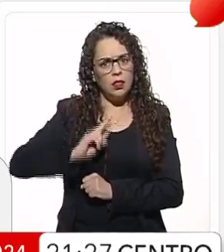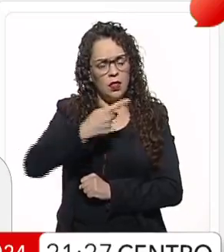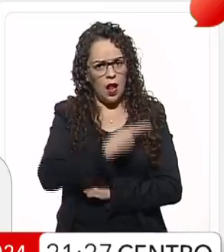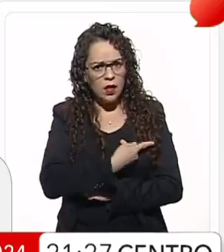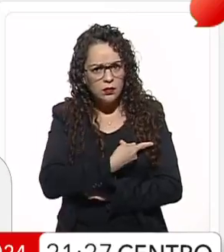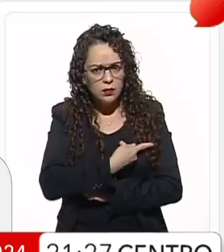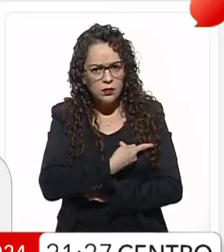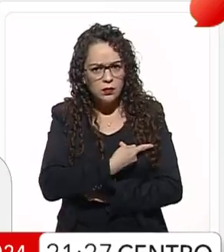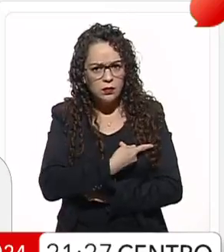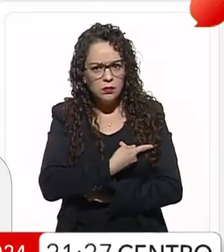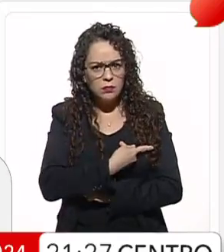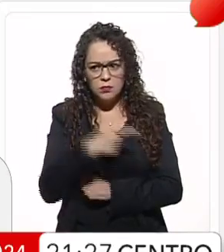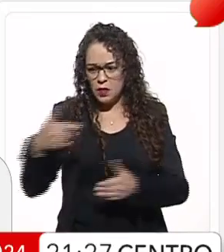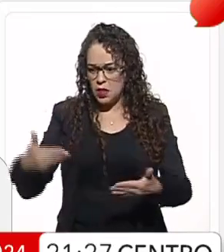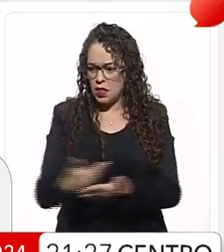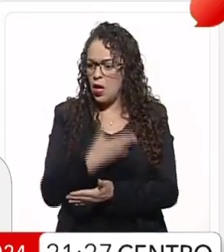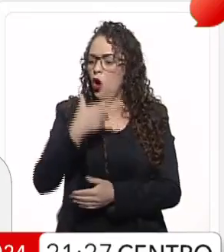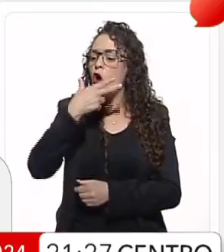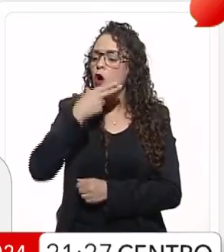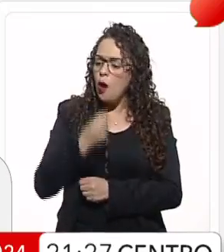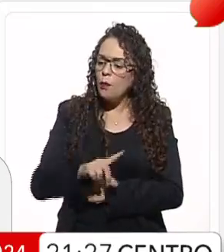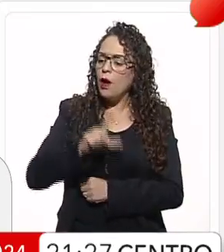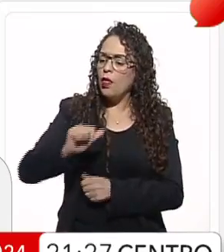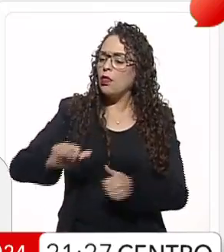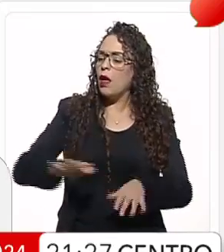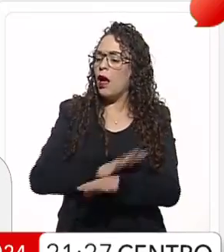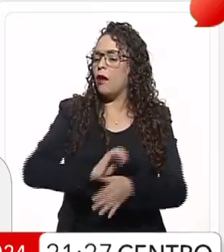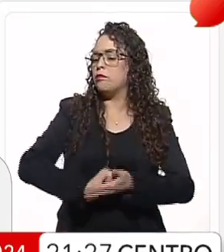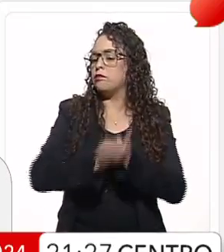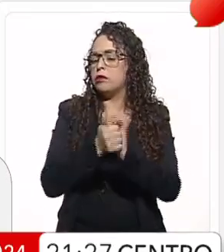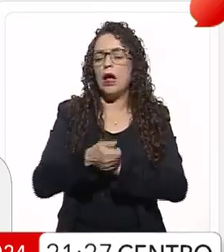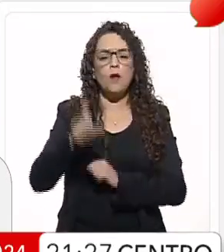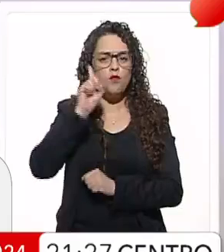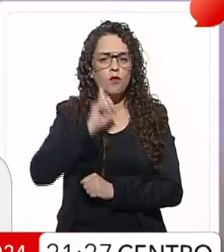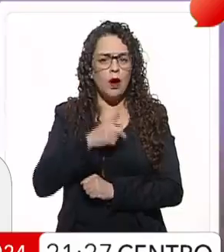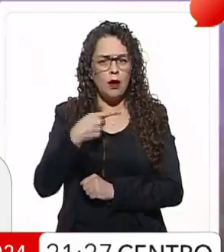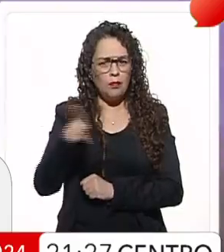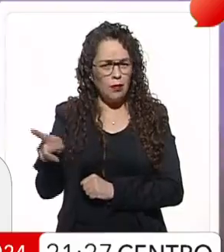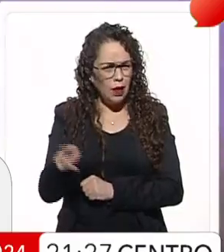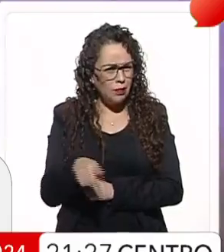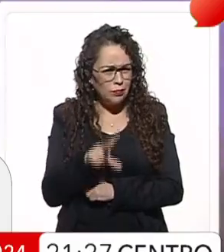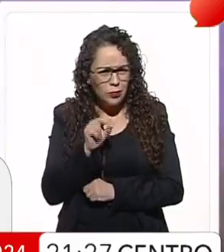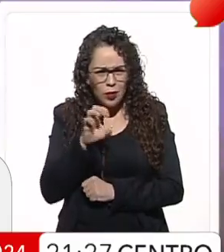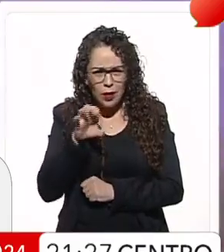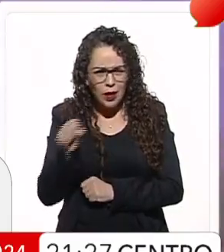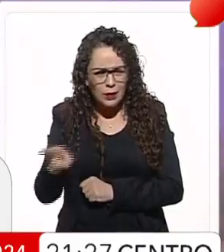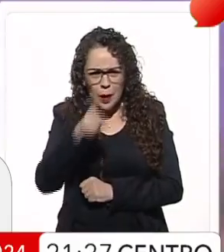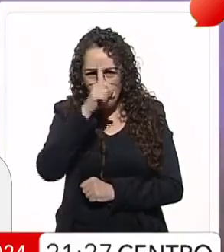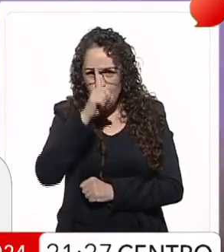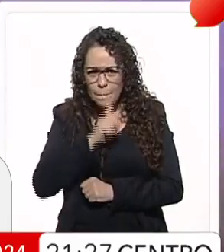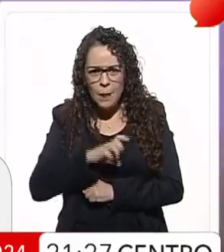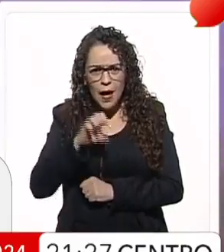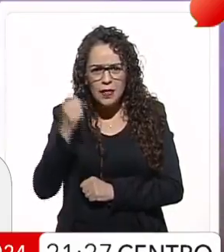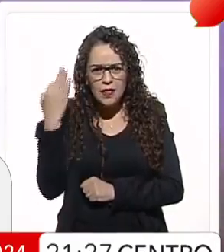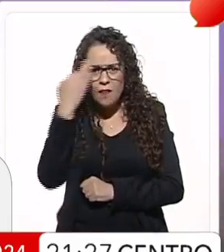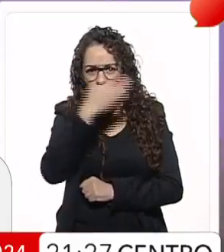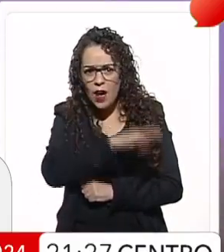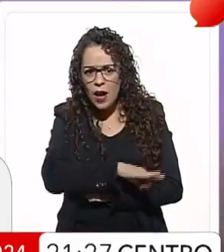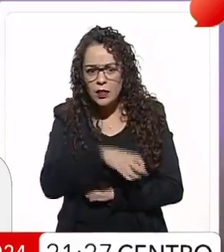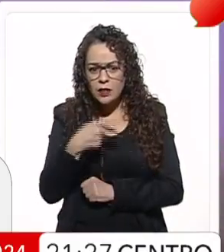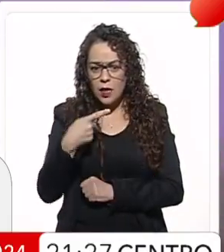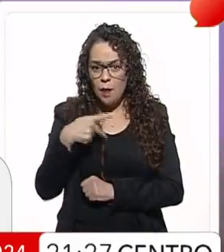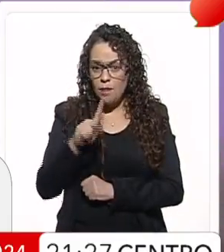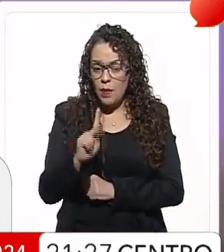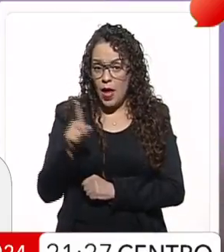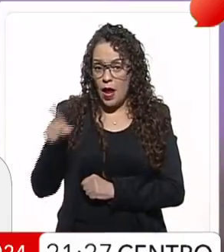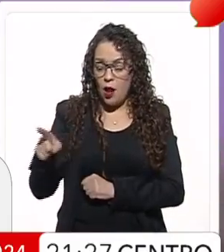trans, que había nacido varón. Bueno, todo esto es falso, pero curiosamente las mismas cuentas que se hacen pasar por medios